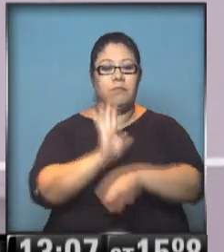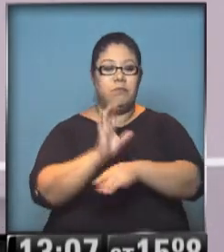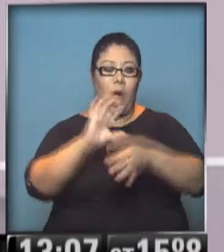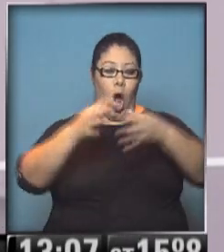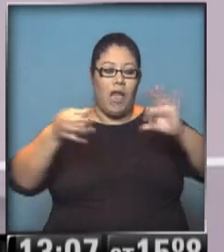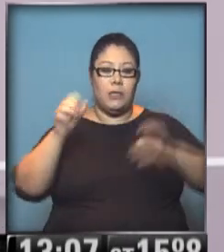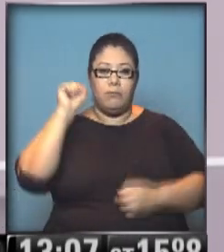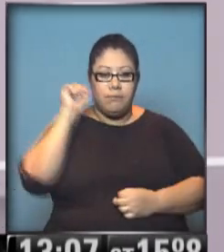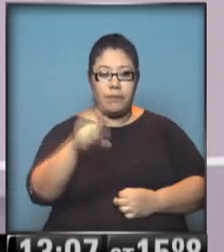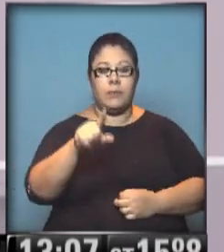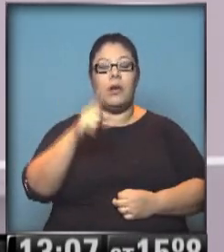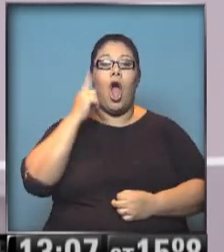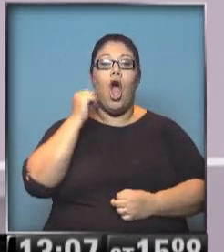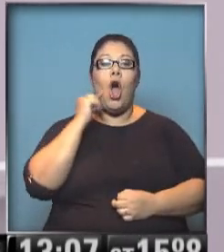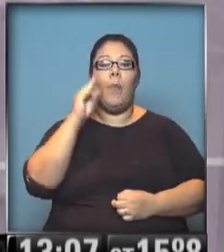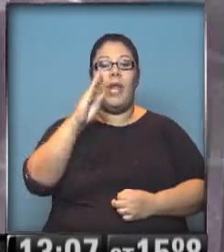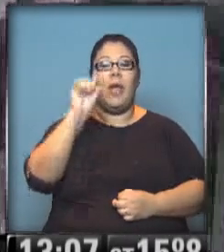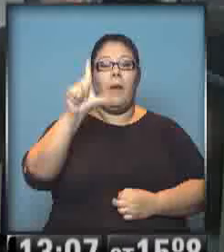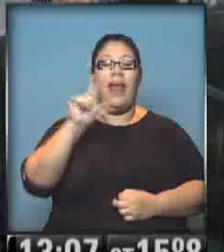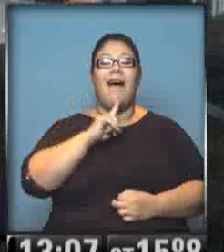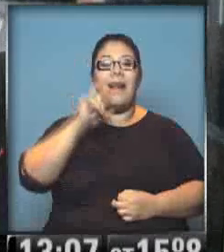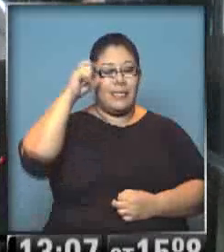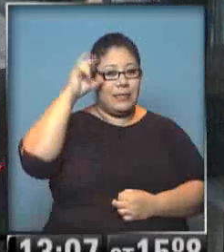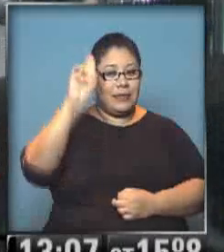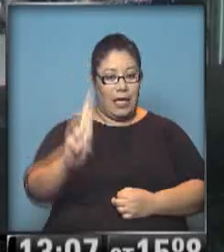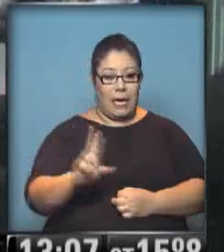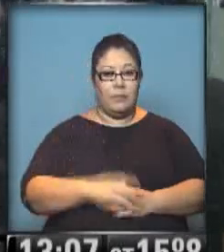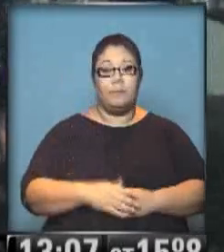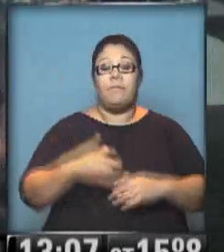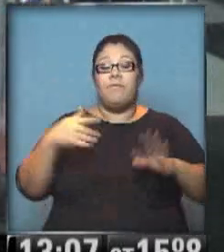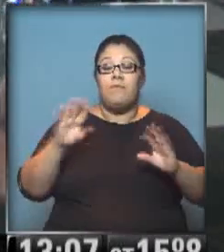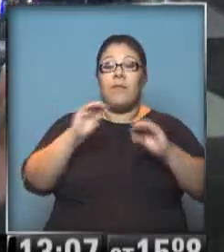Blatter en el Congreso que se está desarrollando en este momento en Zurich. Bueno, estamos atentos porque puede haber definición en los próximos minutos. Vamos